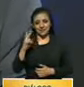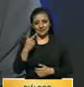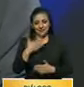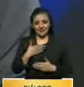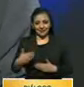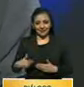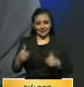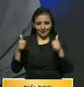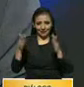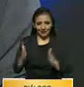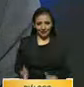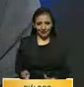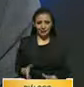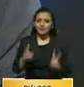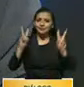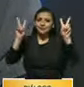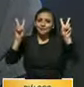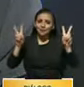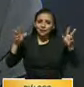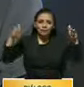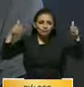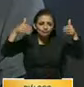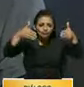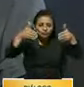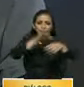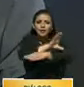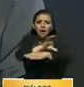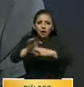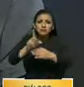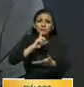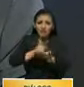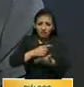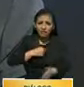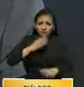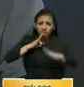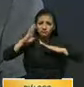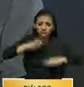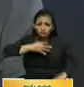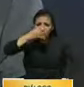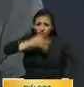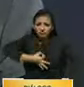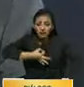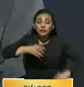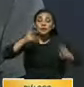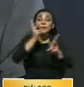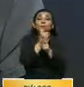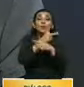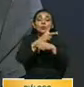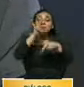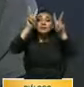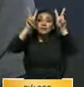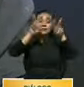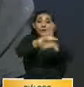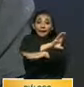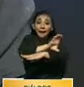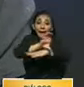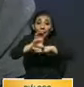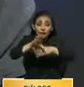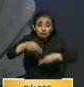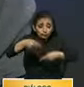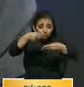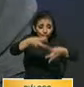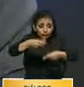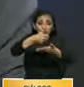y estamos hablando en serio, porque vamos a exonerar a toda la producción campesina para beneficiar a